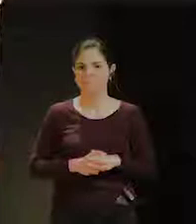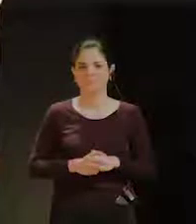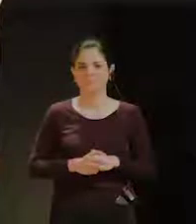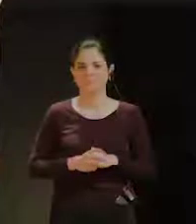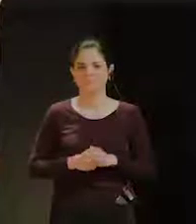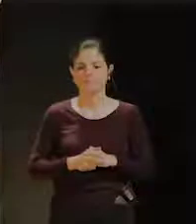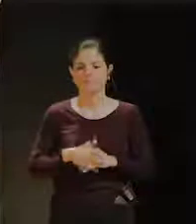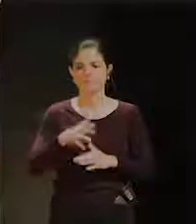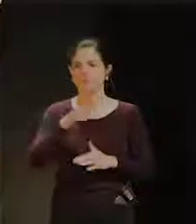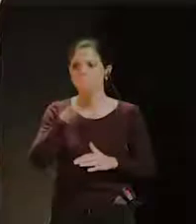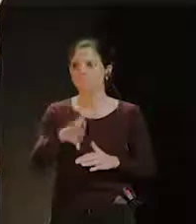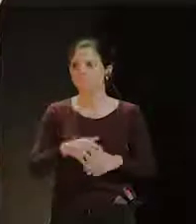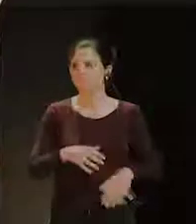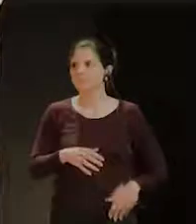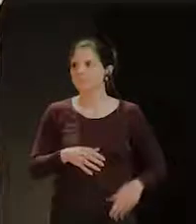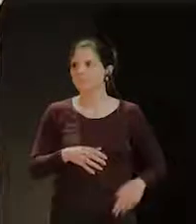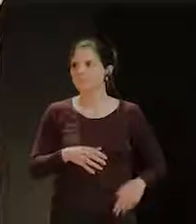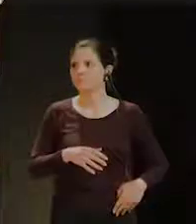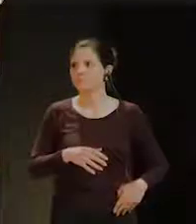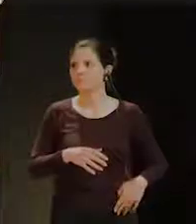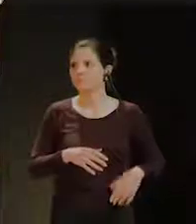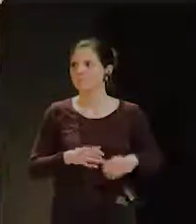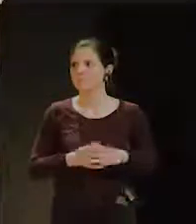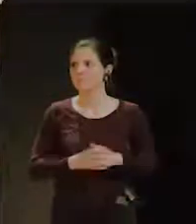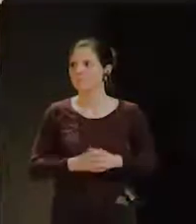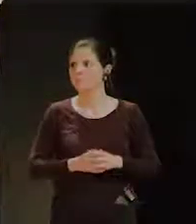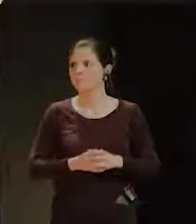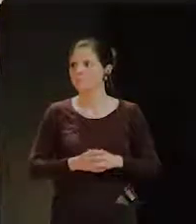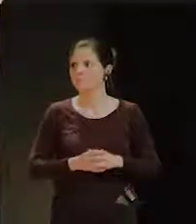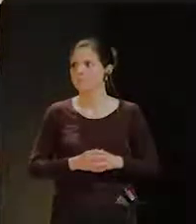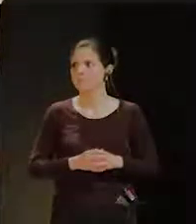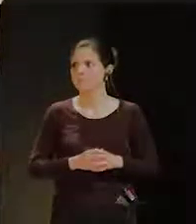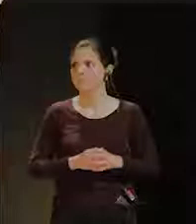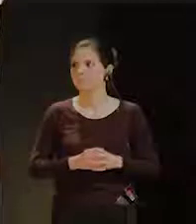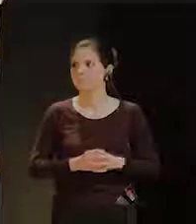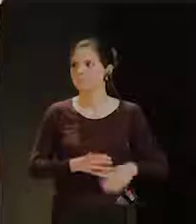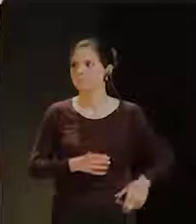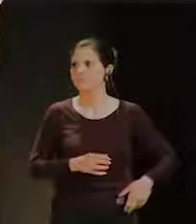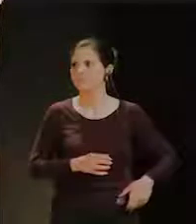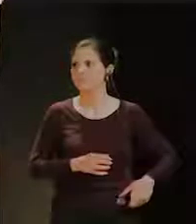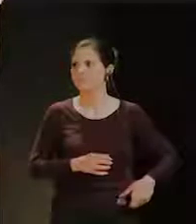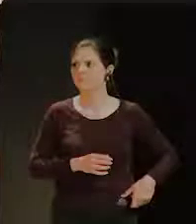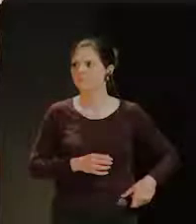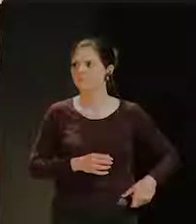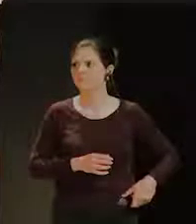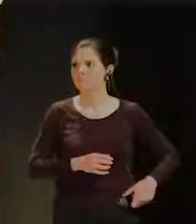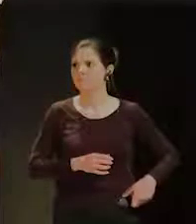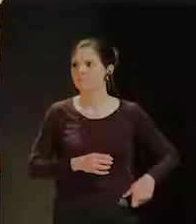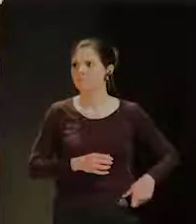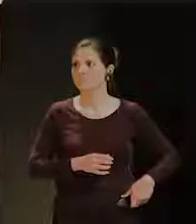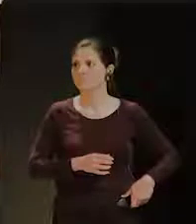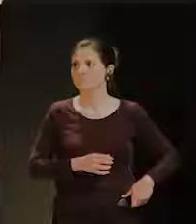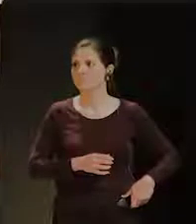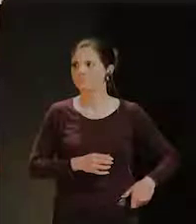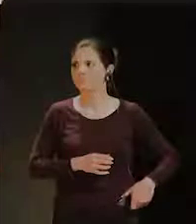Repeat what I said earlier. Disabled people are also fans who want to spend money to go to your gigs with our